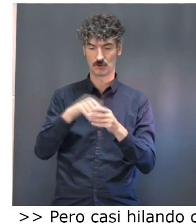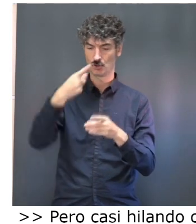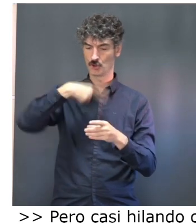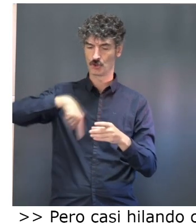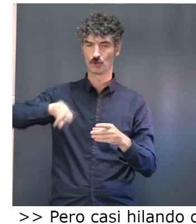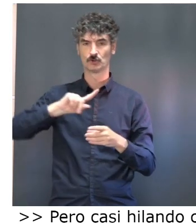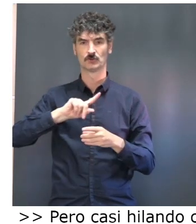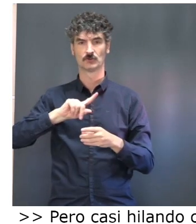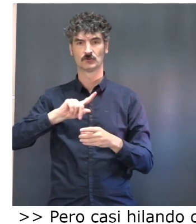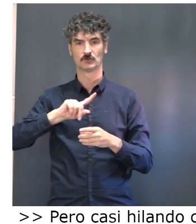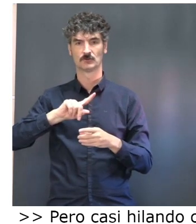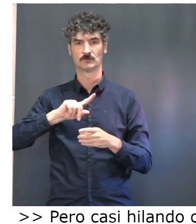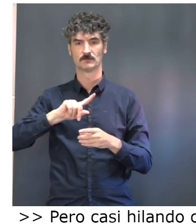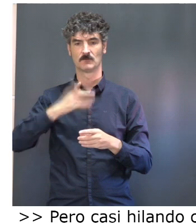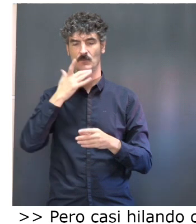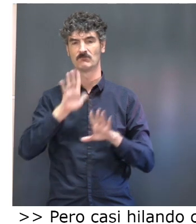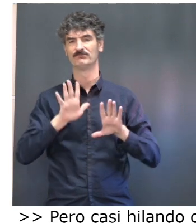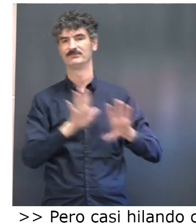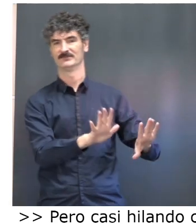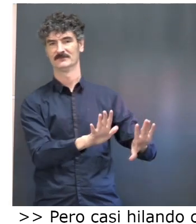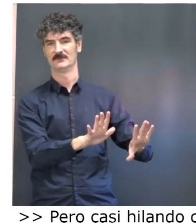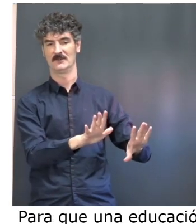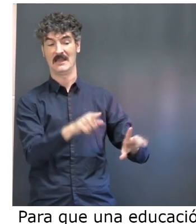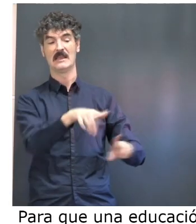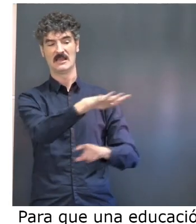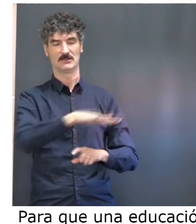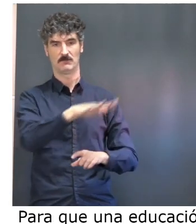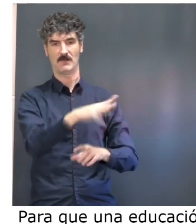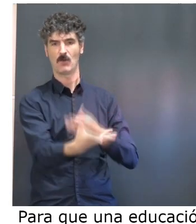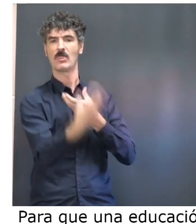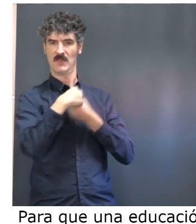podemos dejar de lado también estos espacios.